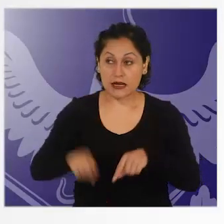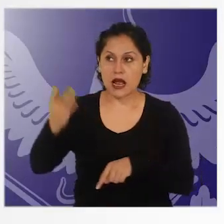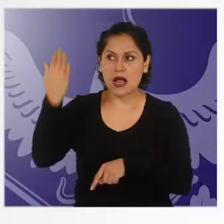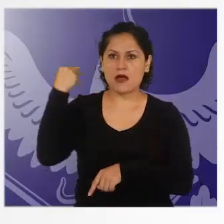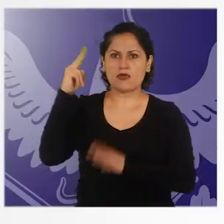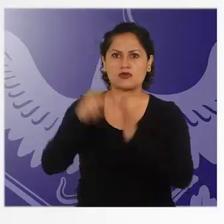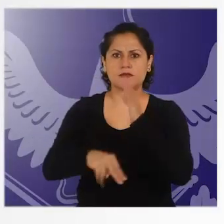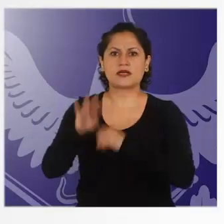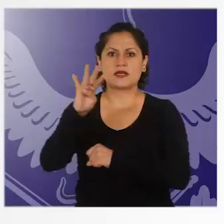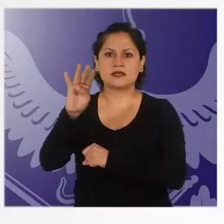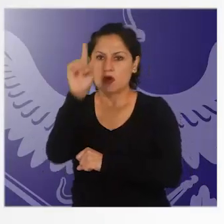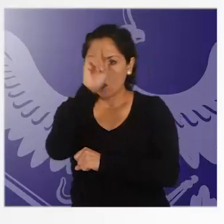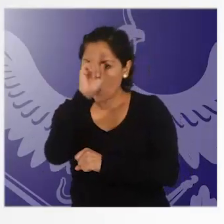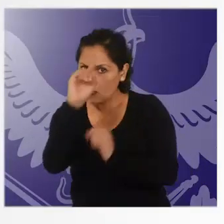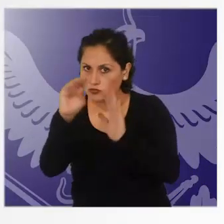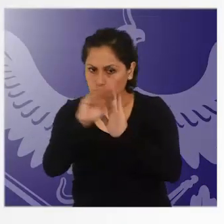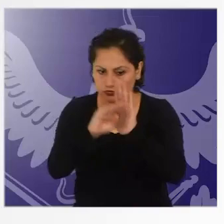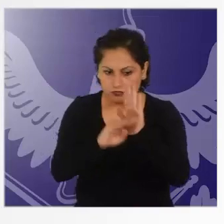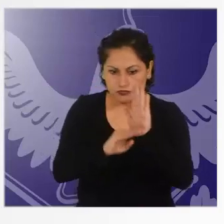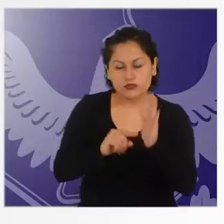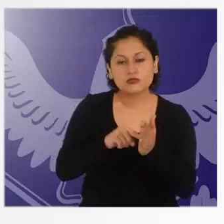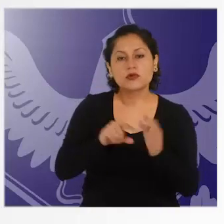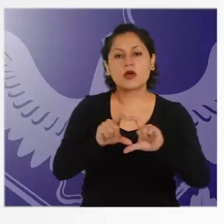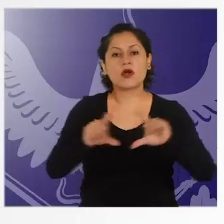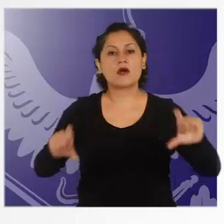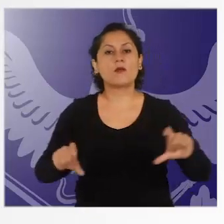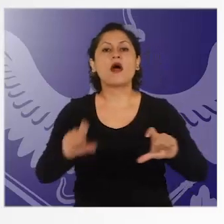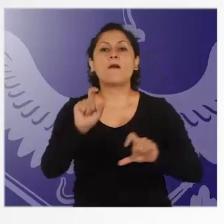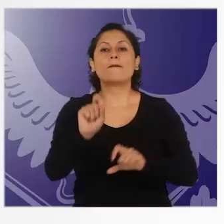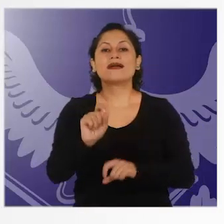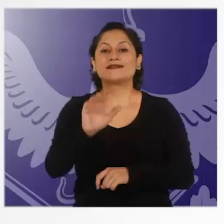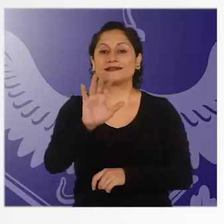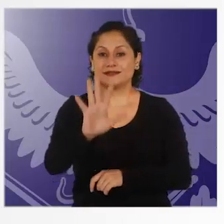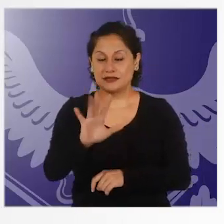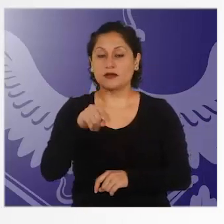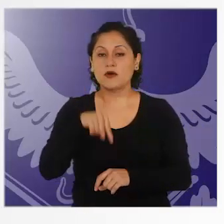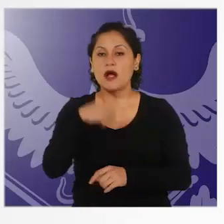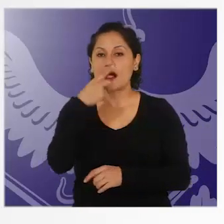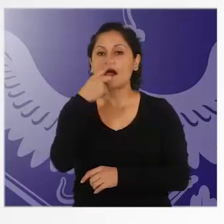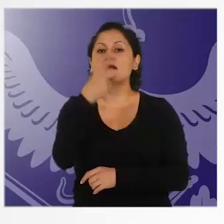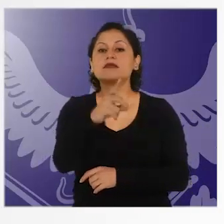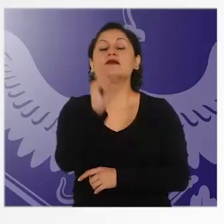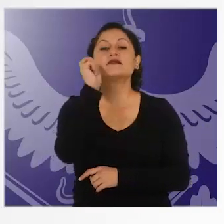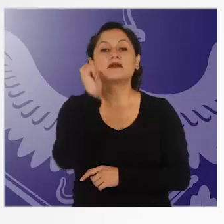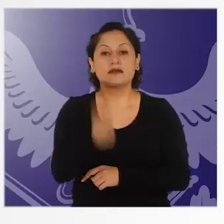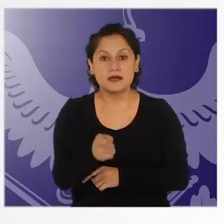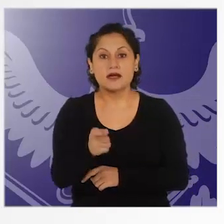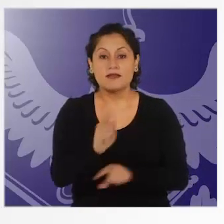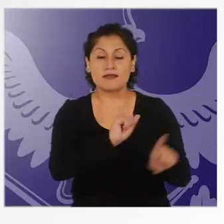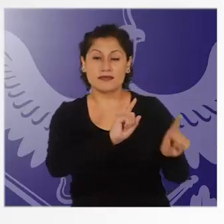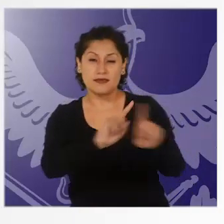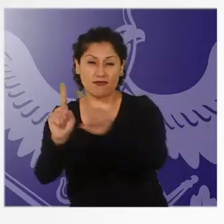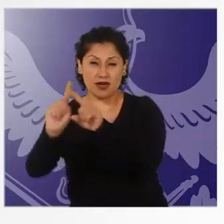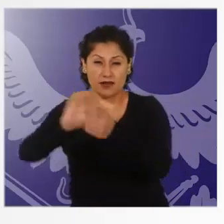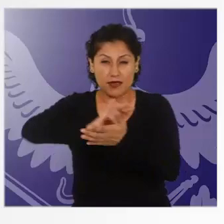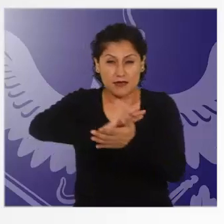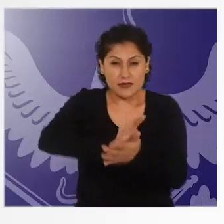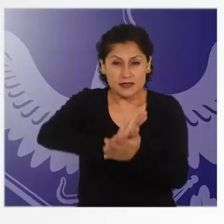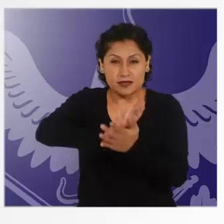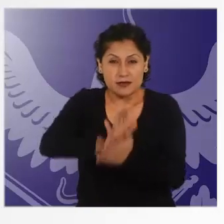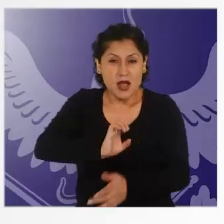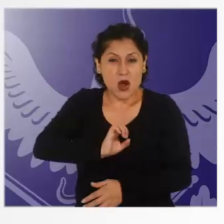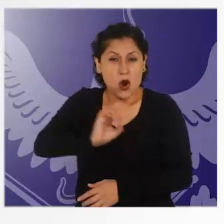en 2019, principalmente contenidas en el párrafo 25, tendientes a disminuir las